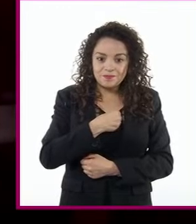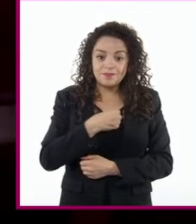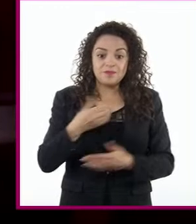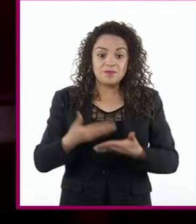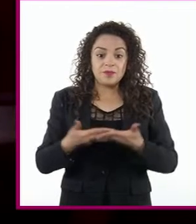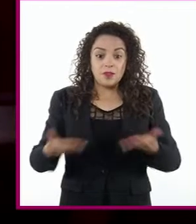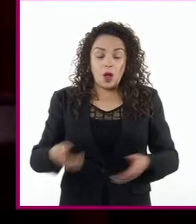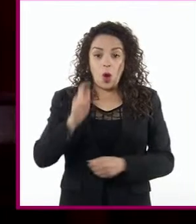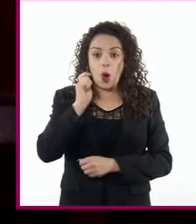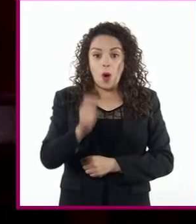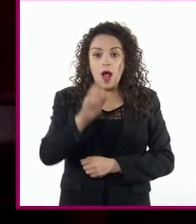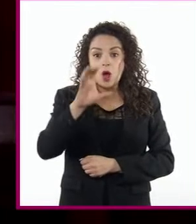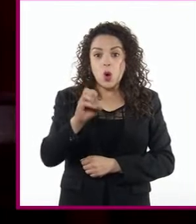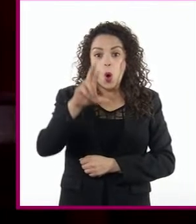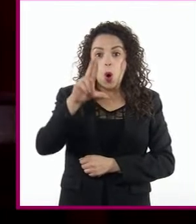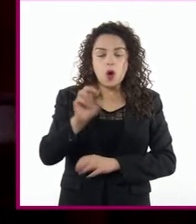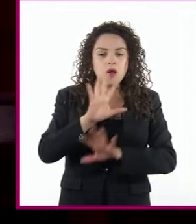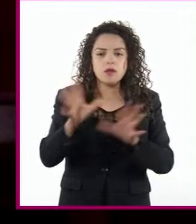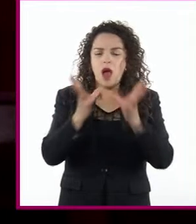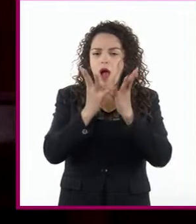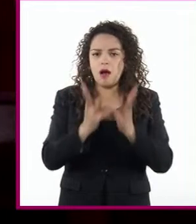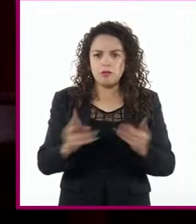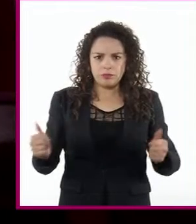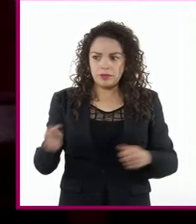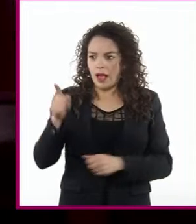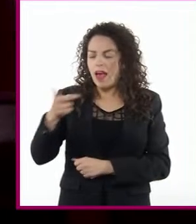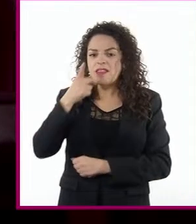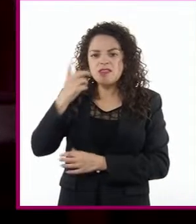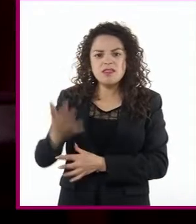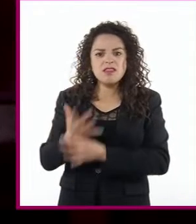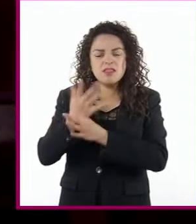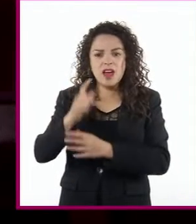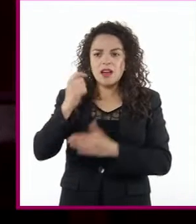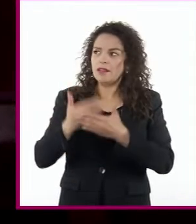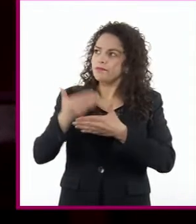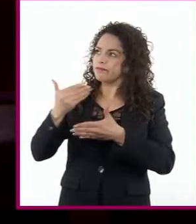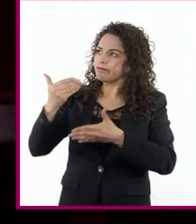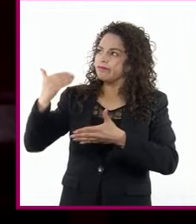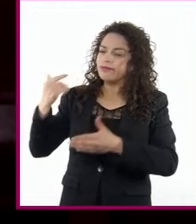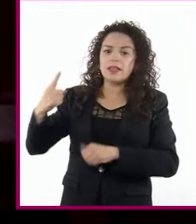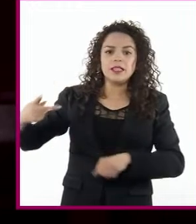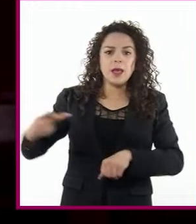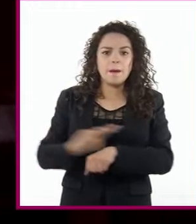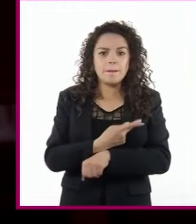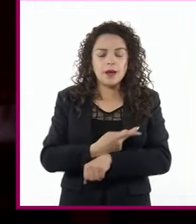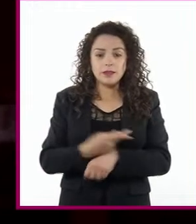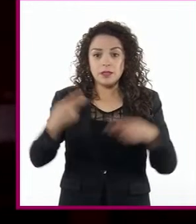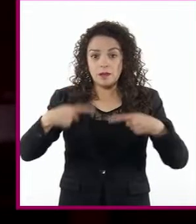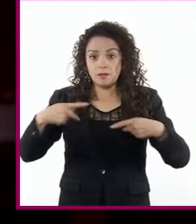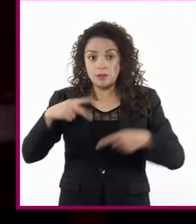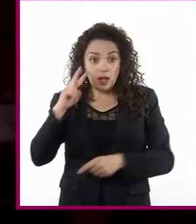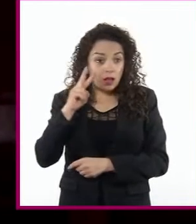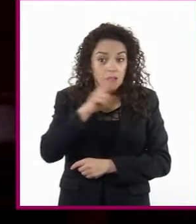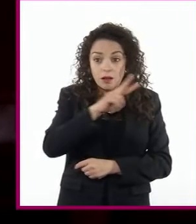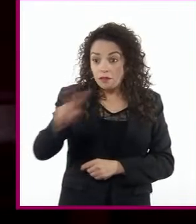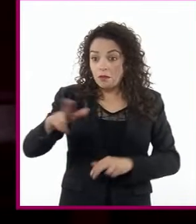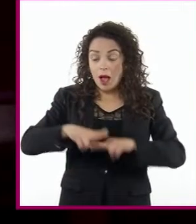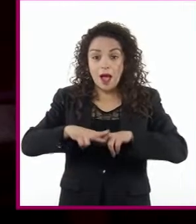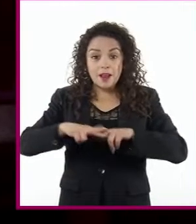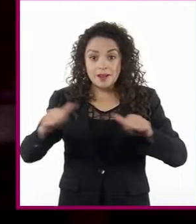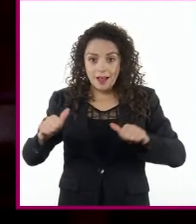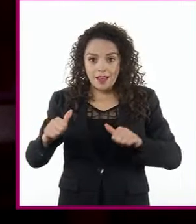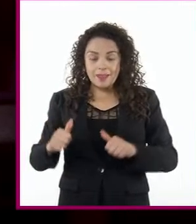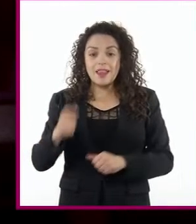desaparecido. Este comentaba los antecedentes, así como lo que ocurría fuera de la vista de los espectadores,